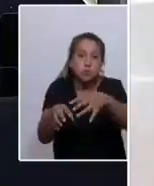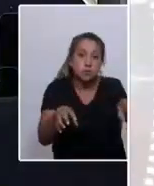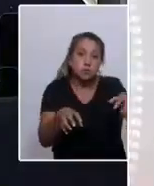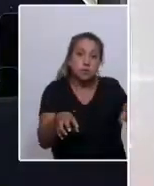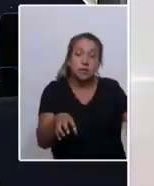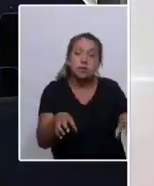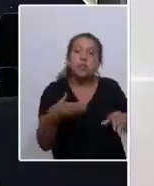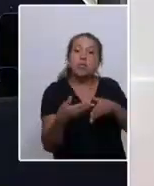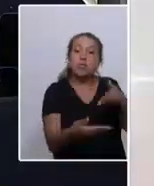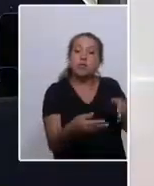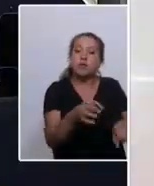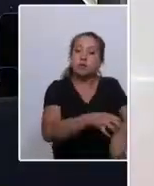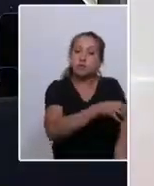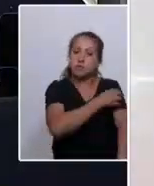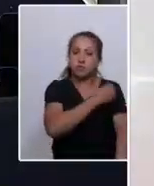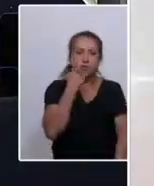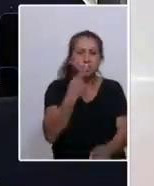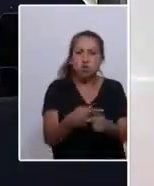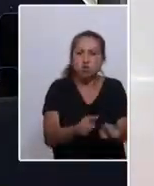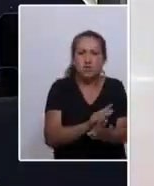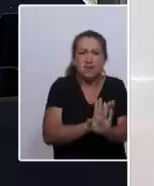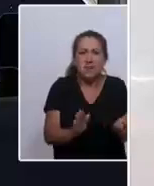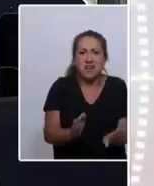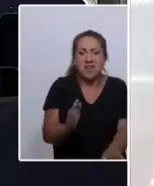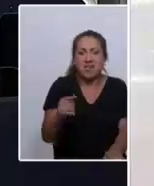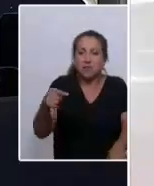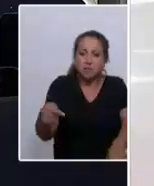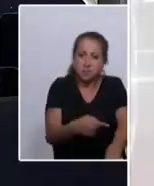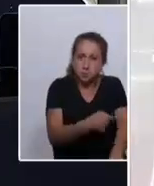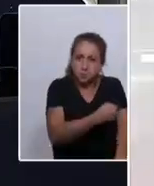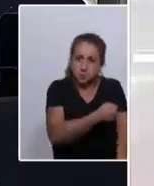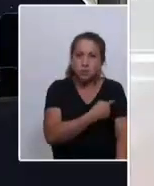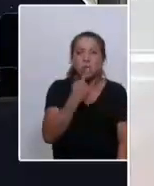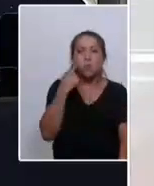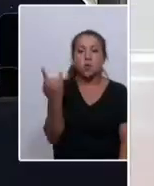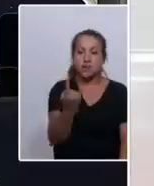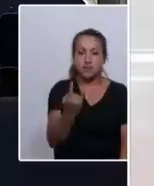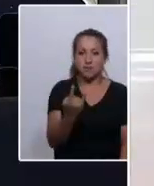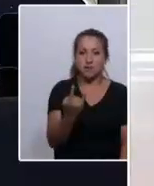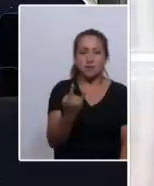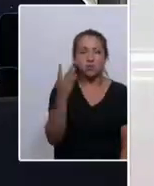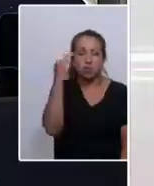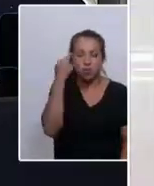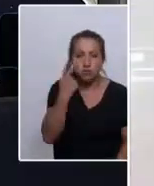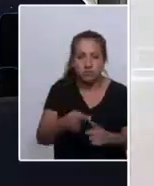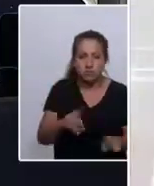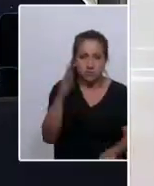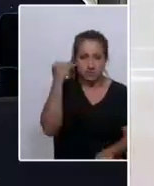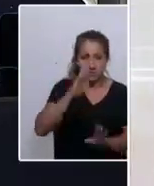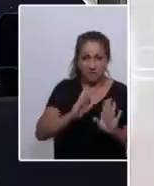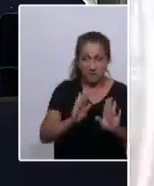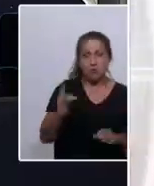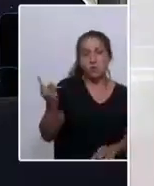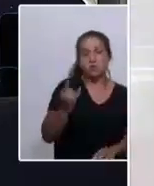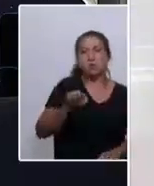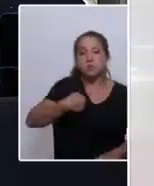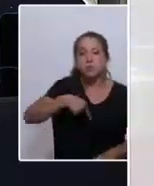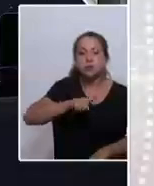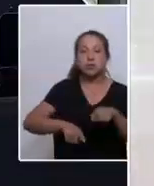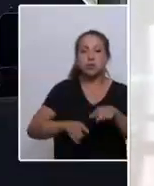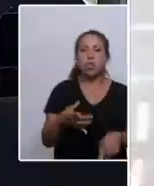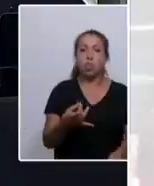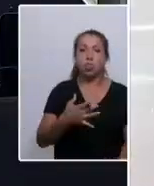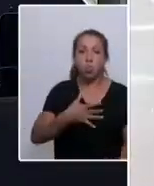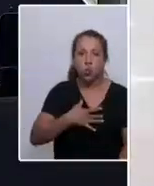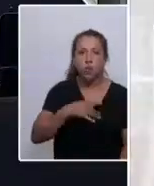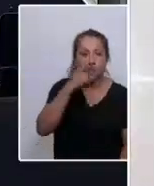hay sectores de la derecha, consideran ellos, que están muy dispuestos a dialogar, que quieren que el proceso funcione. Él no quiere que salga el rechazo, dice él. Él dice